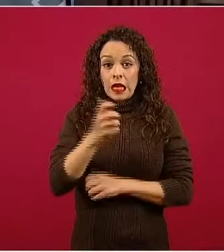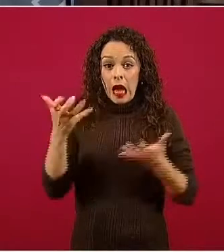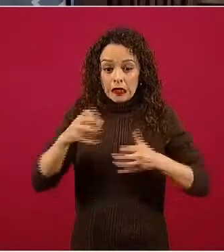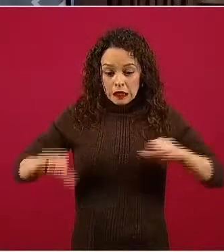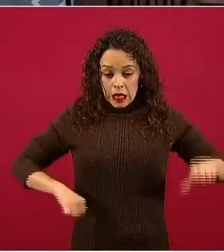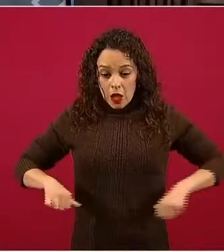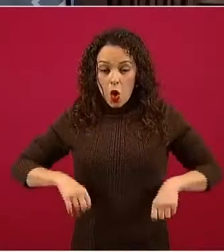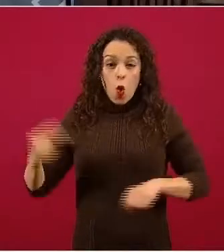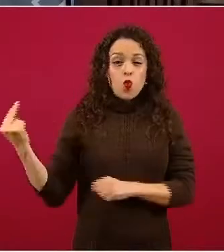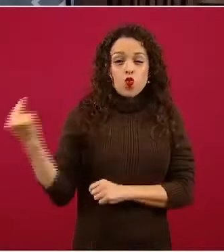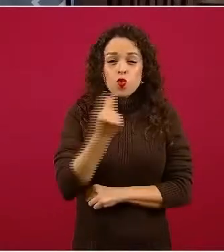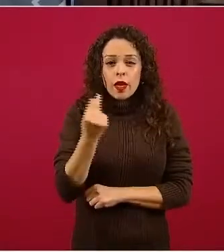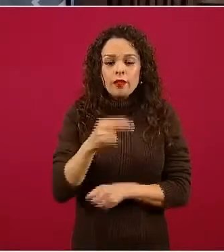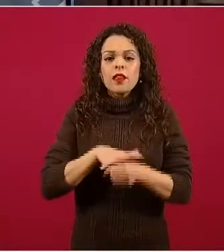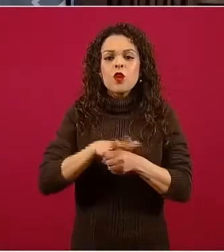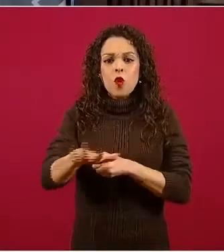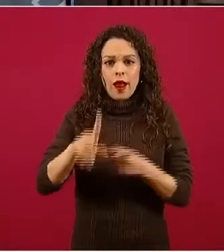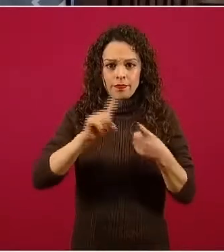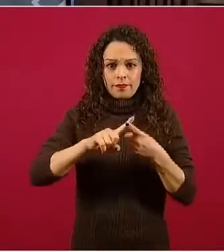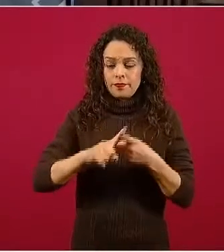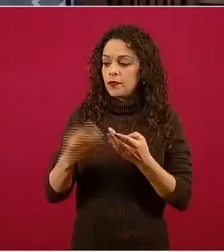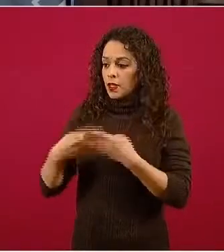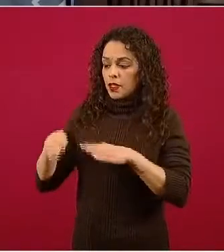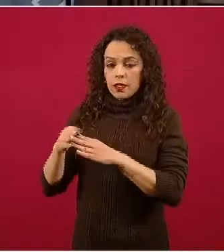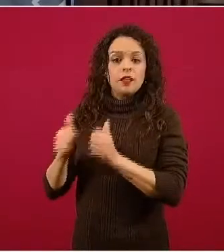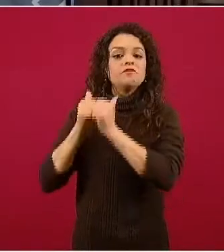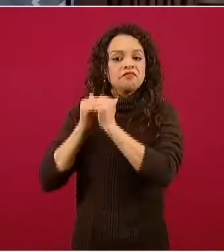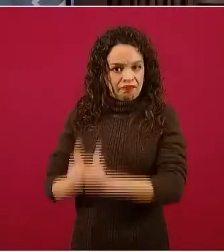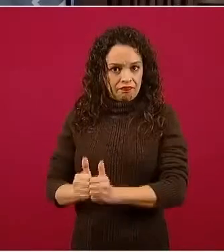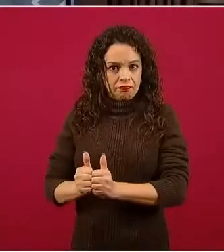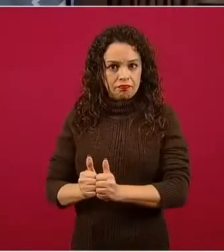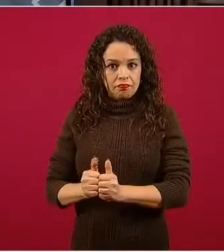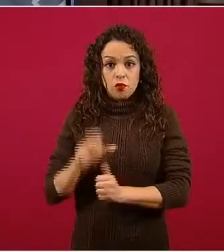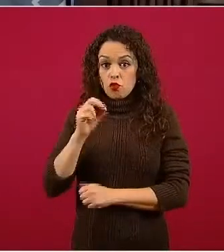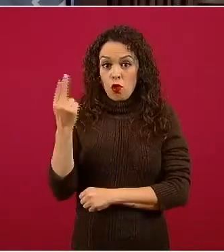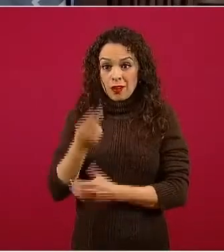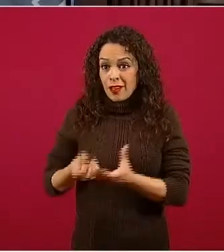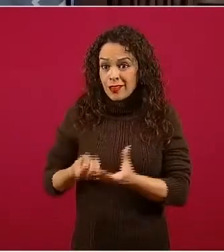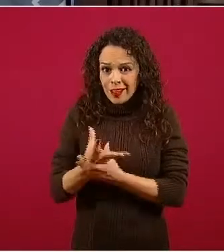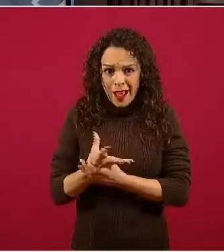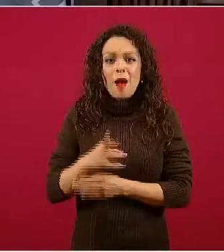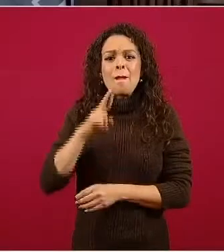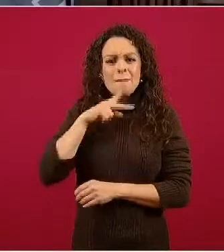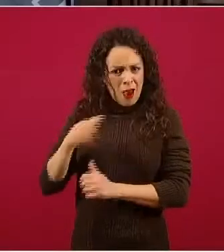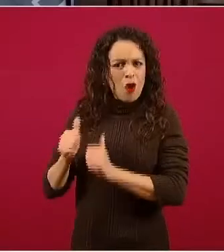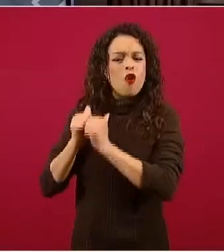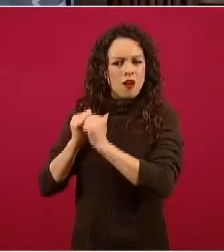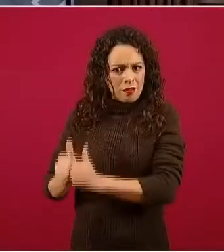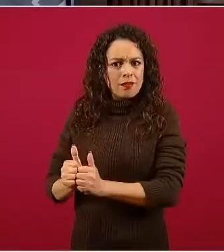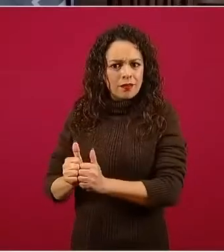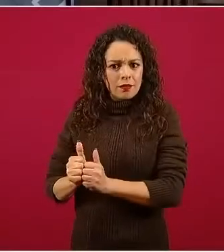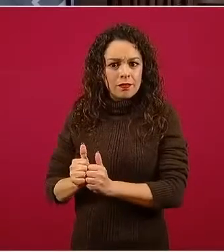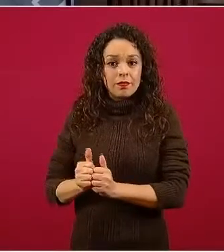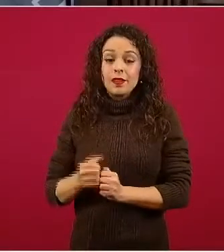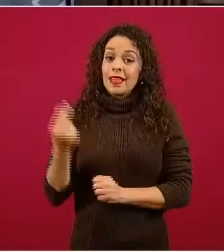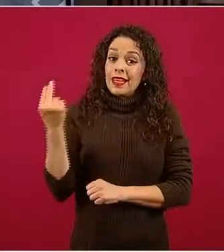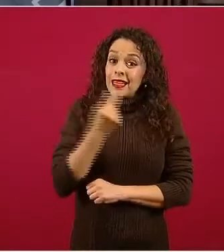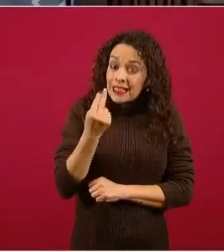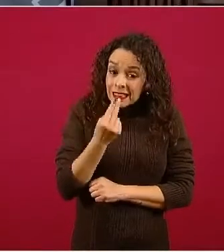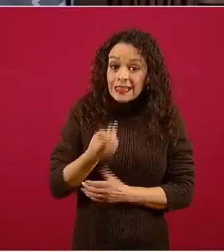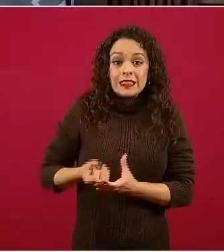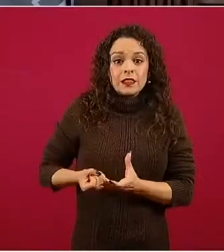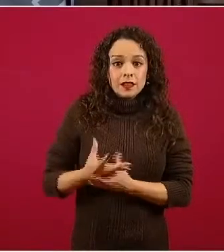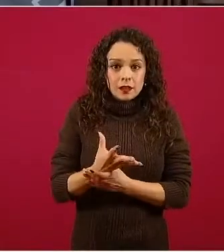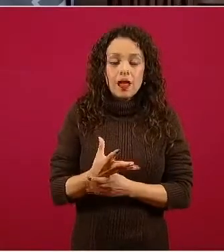quédate en casa. Si no tienes que salir, no salgas. Si es indispensable que salgas,